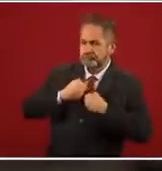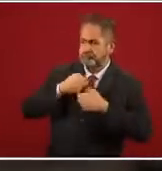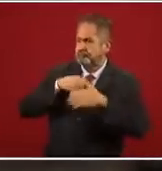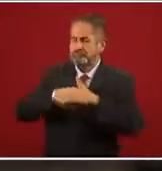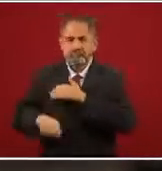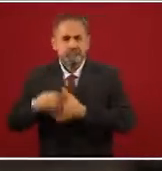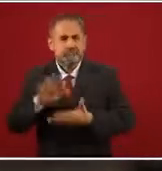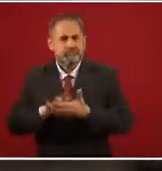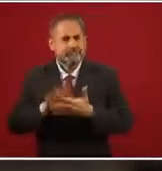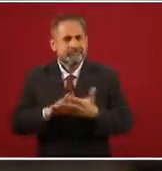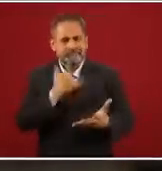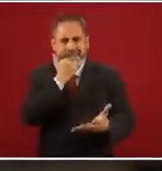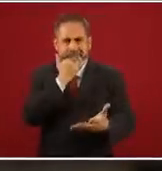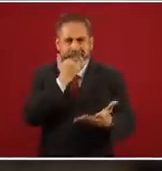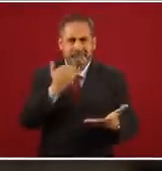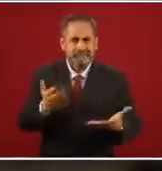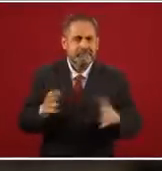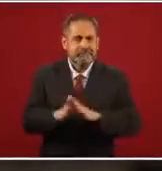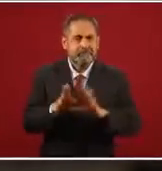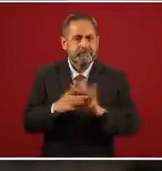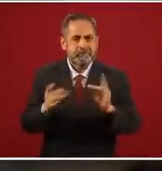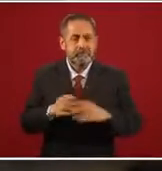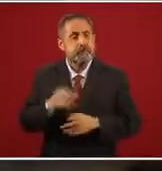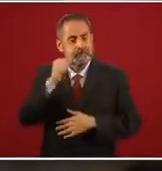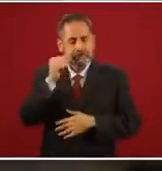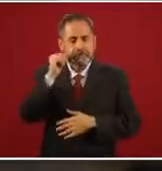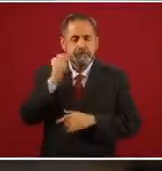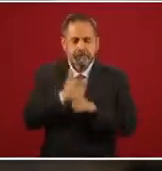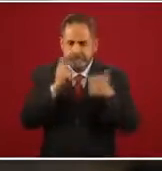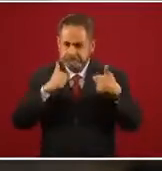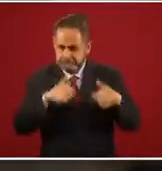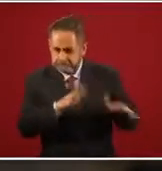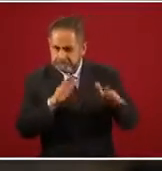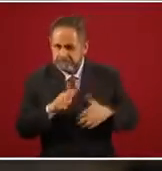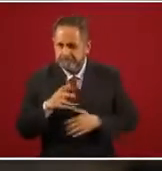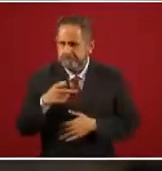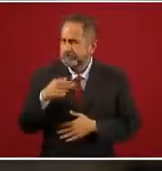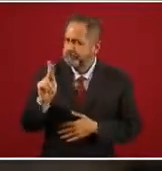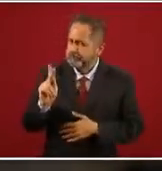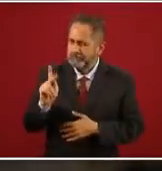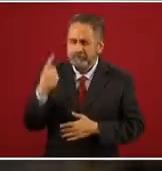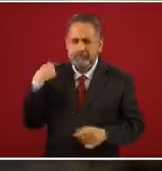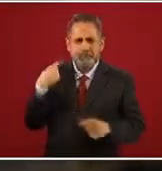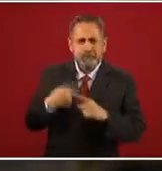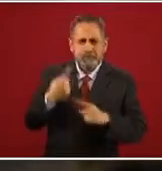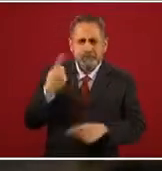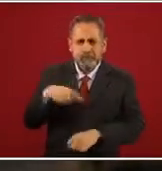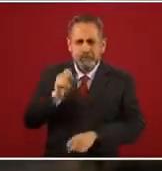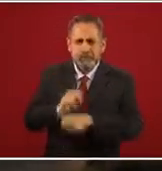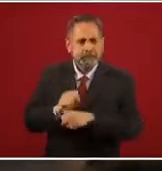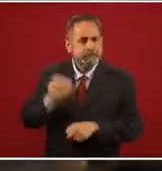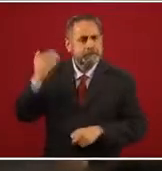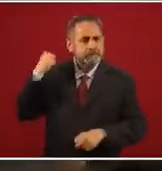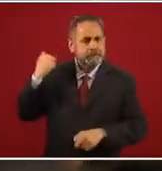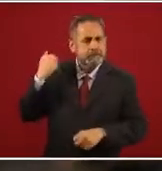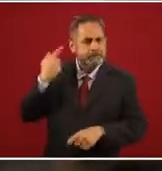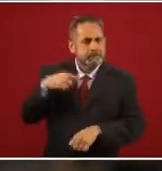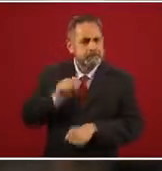territorio Miguel López Vega, al cual liberaron ayer, pero pues durante esta semana pasada